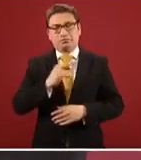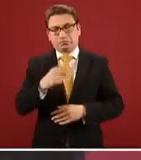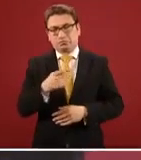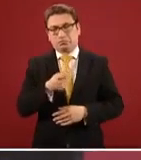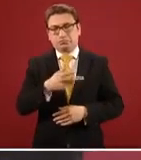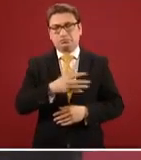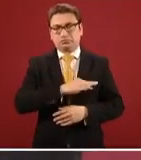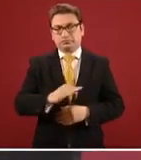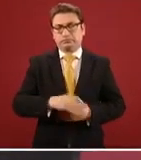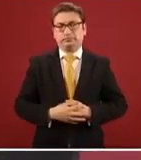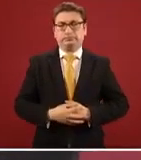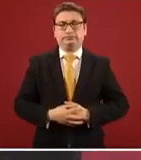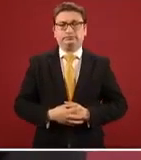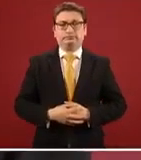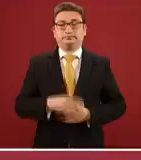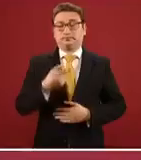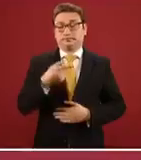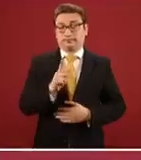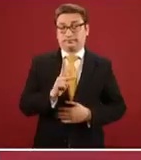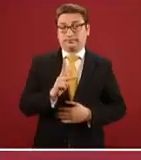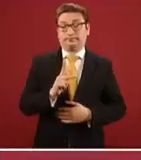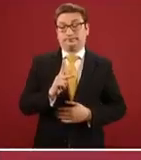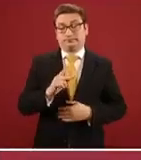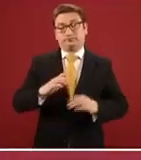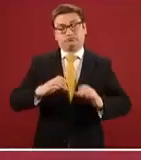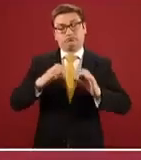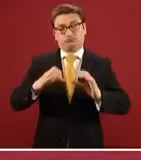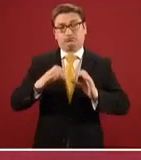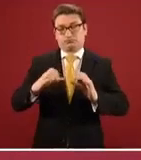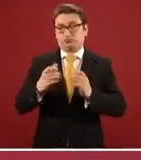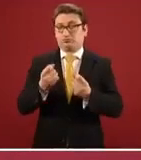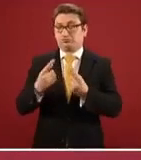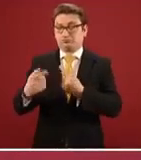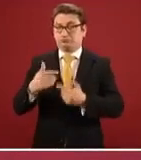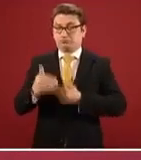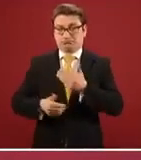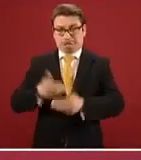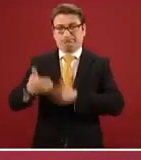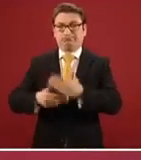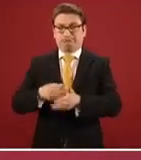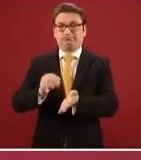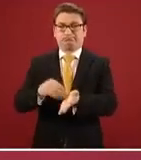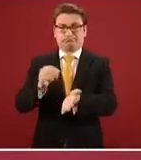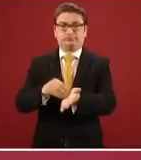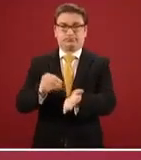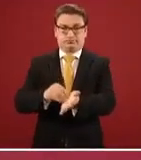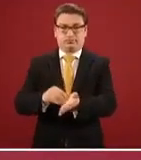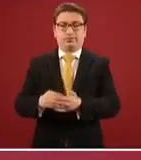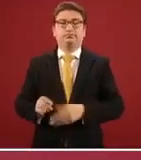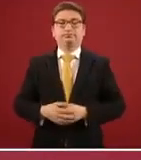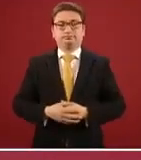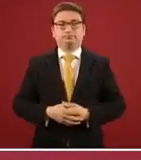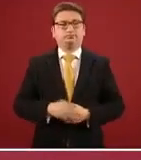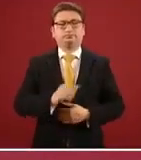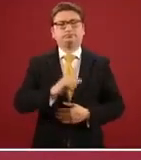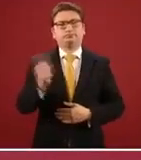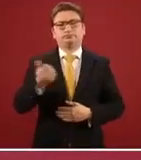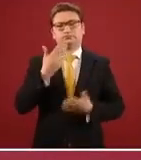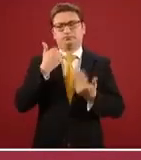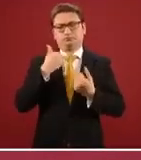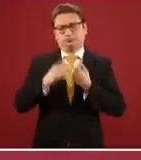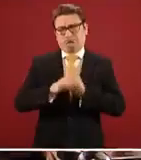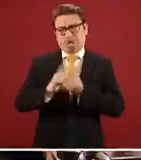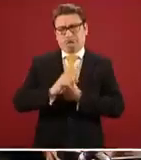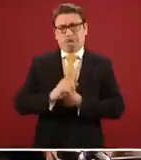pero sí hay casos que están en proceso. otros no hay